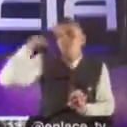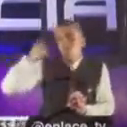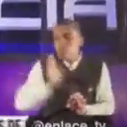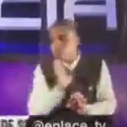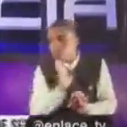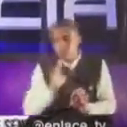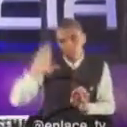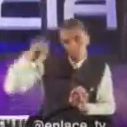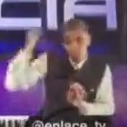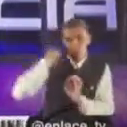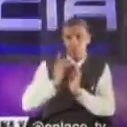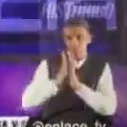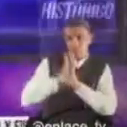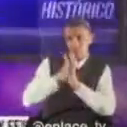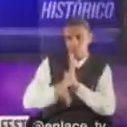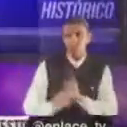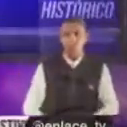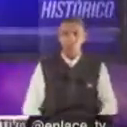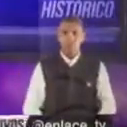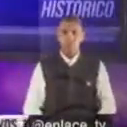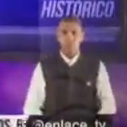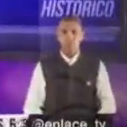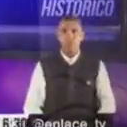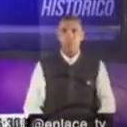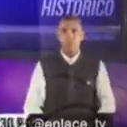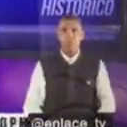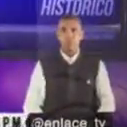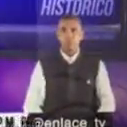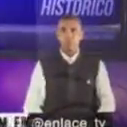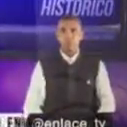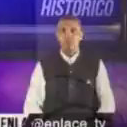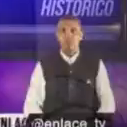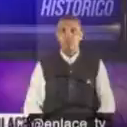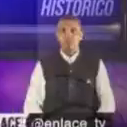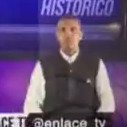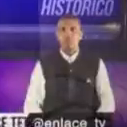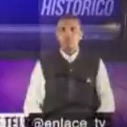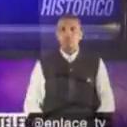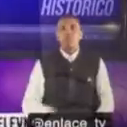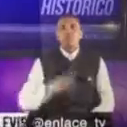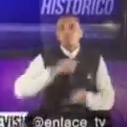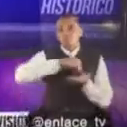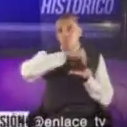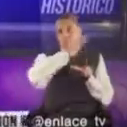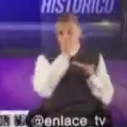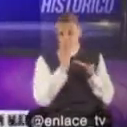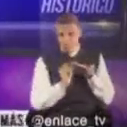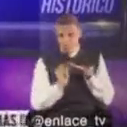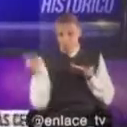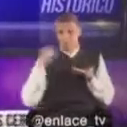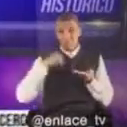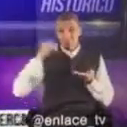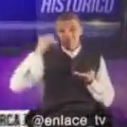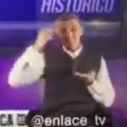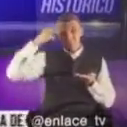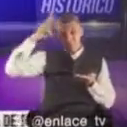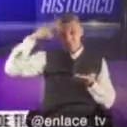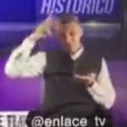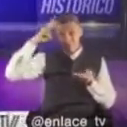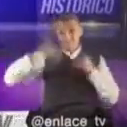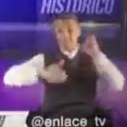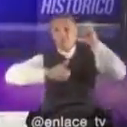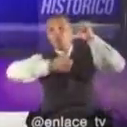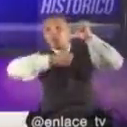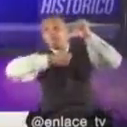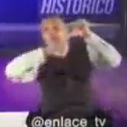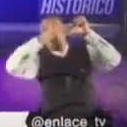Como un hecho histórico fue calificado el cargamento líquido que arribó al puerto de Impala proveniente de México. Se trata de carga de